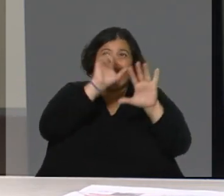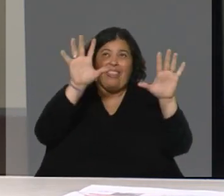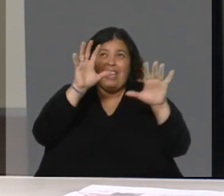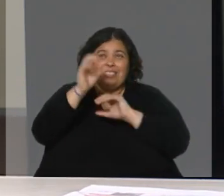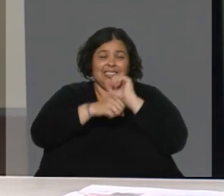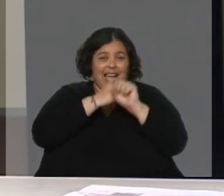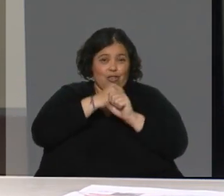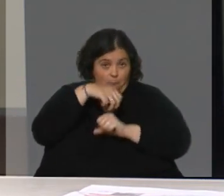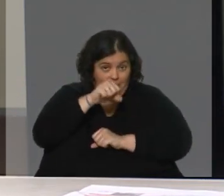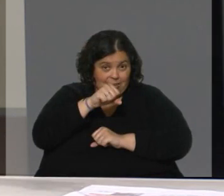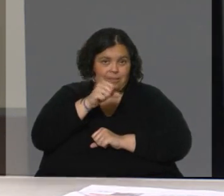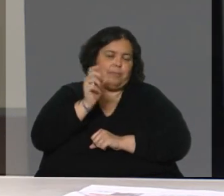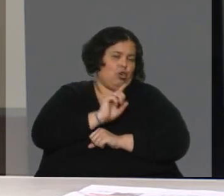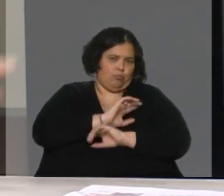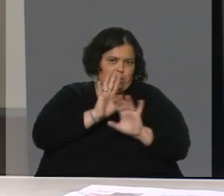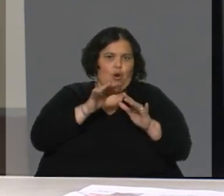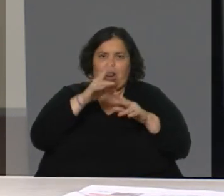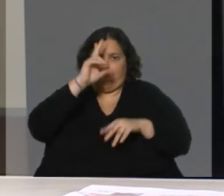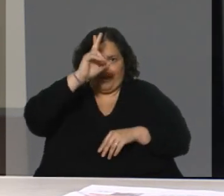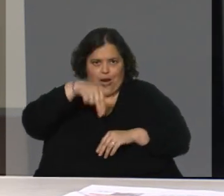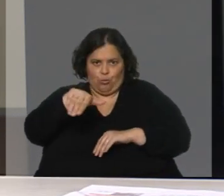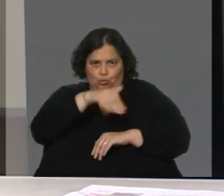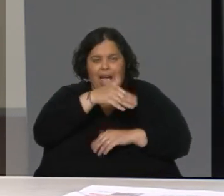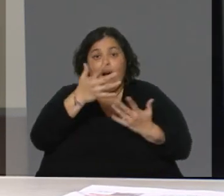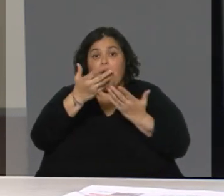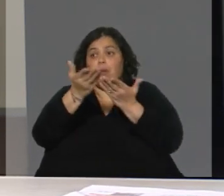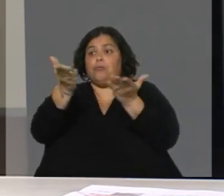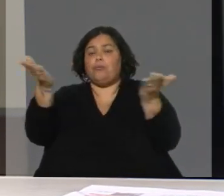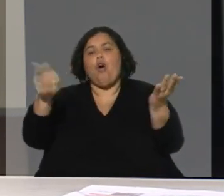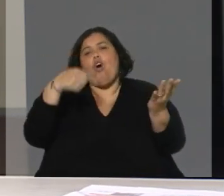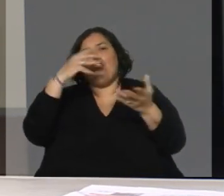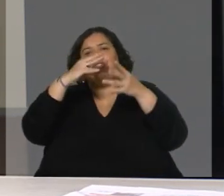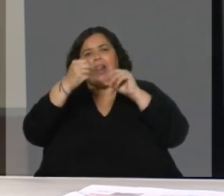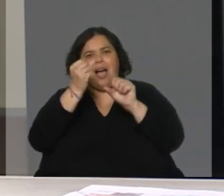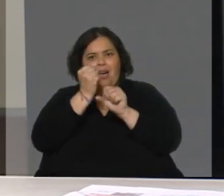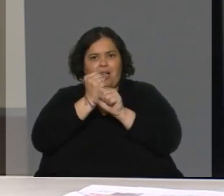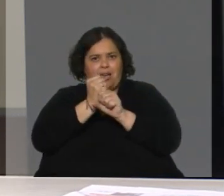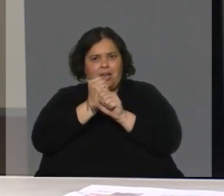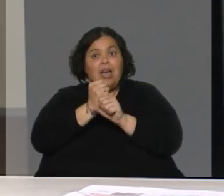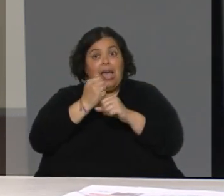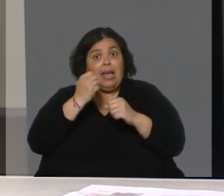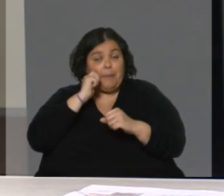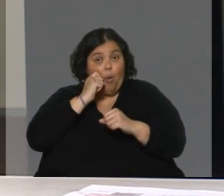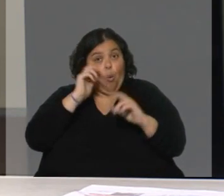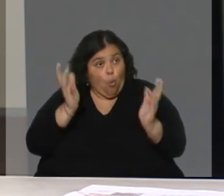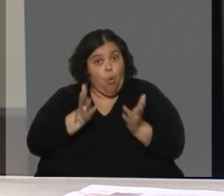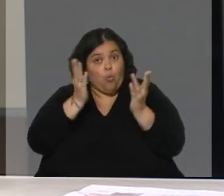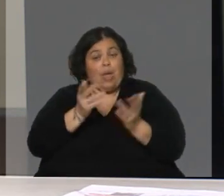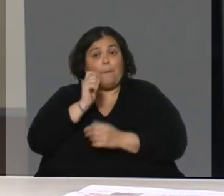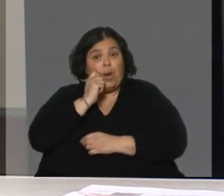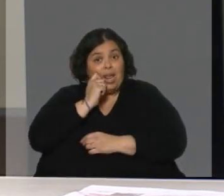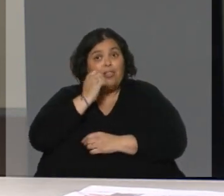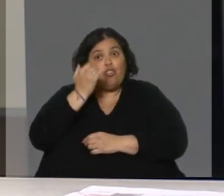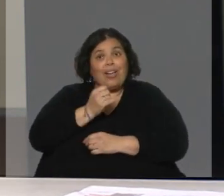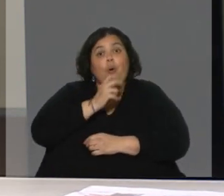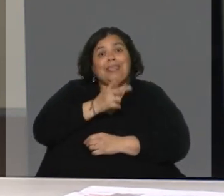claramente tengo ahora se me abre un espectro nuevo nuevo que es muy motivante que que es muy lindo Porque además